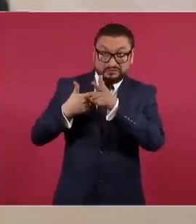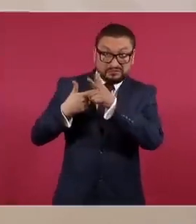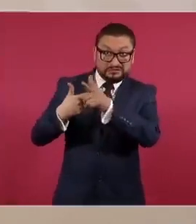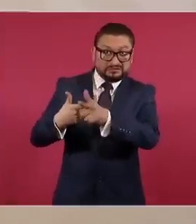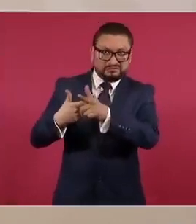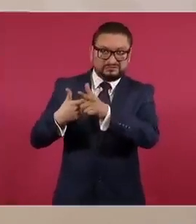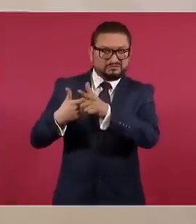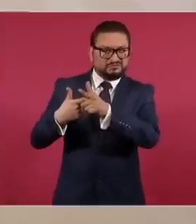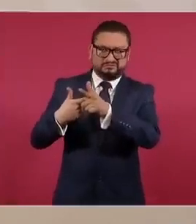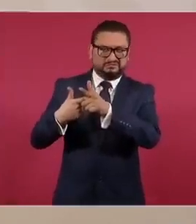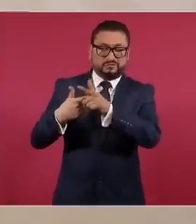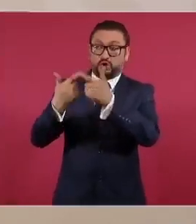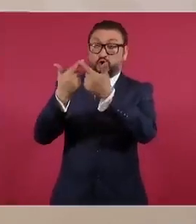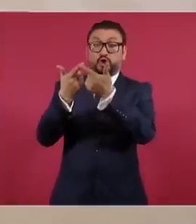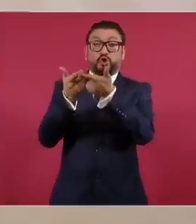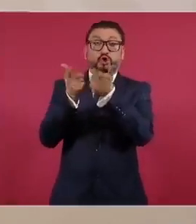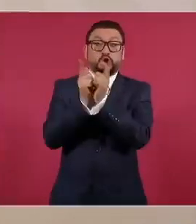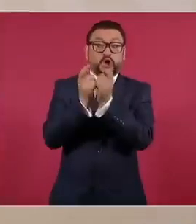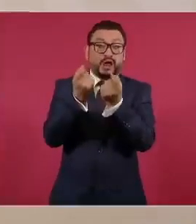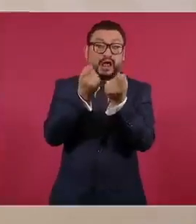de élite,